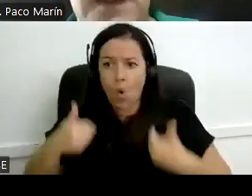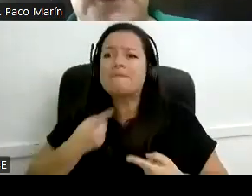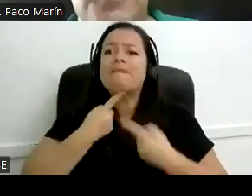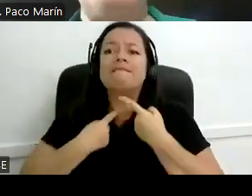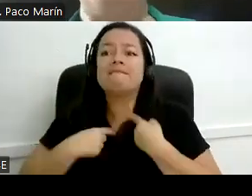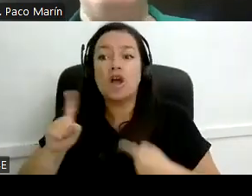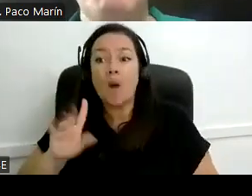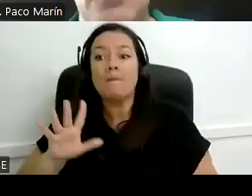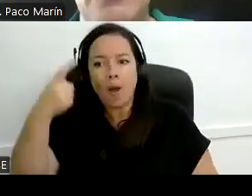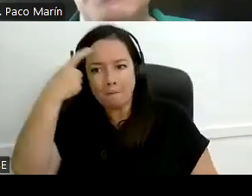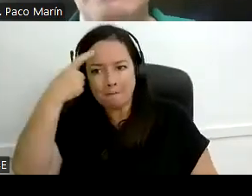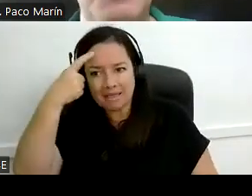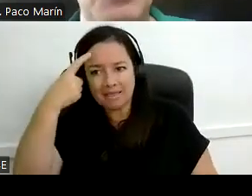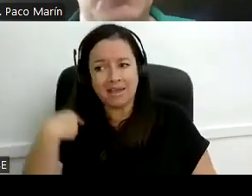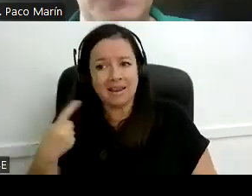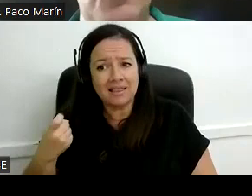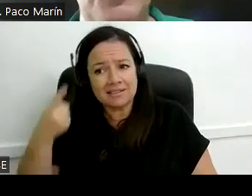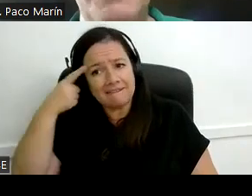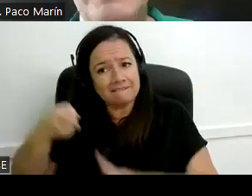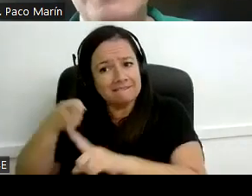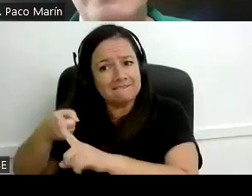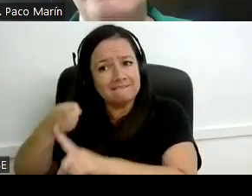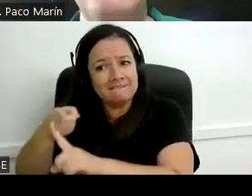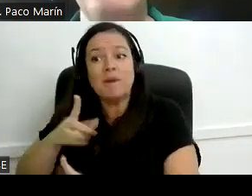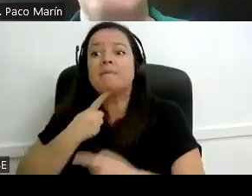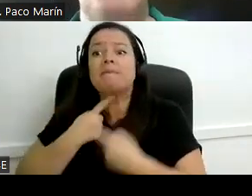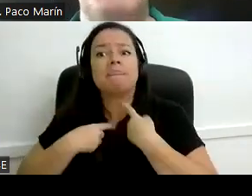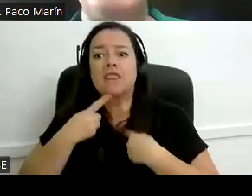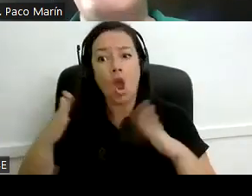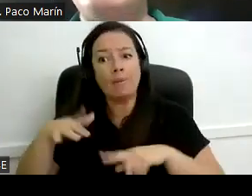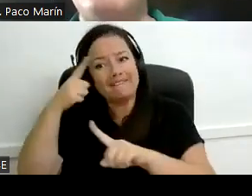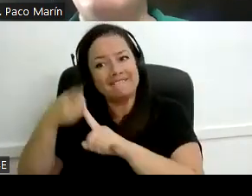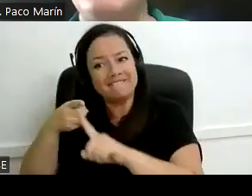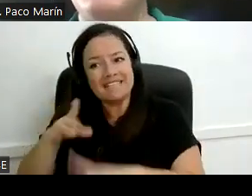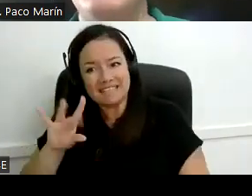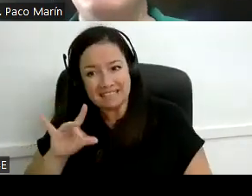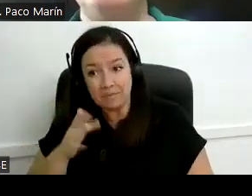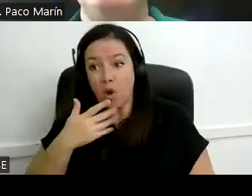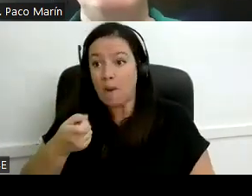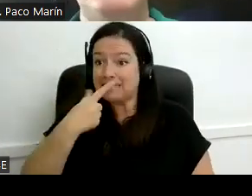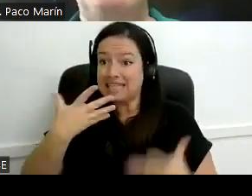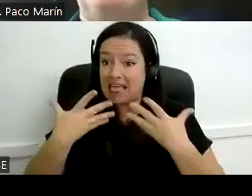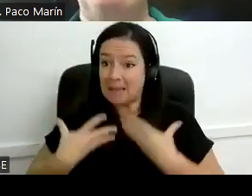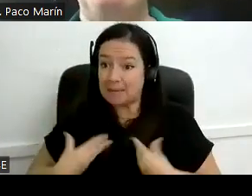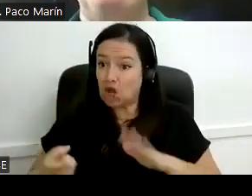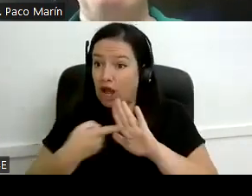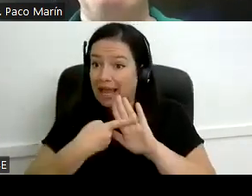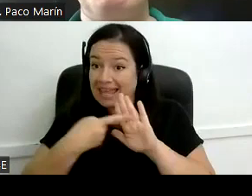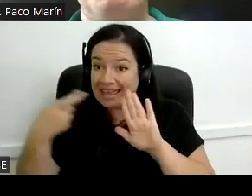menos tolerancia, menos dependencia y menos síndrome de abstinencia. Lo que pasa es que quitar un antidepresivo,